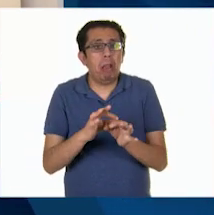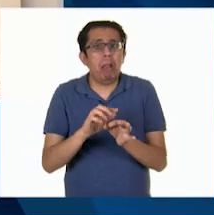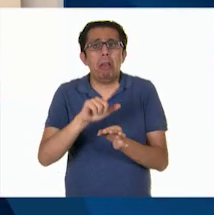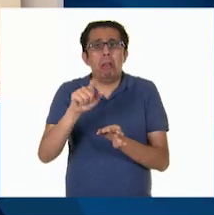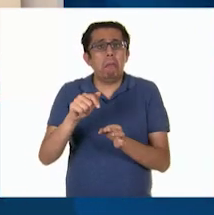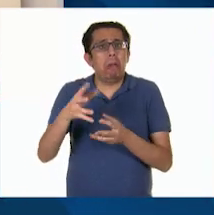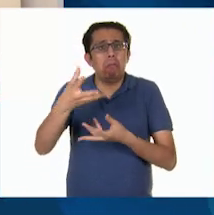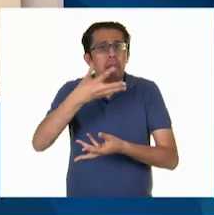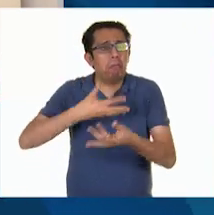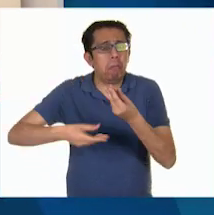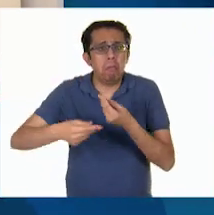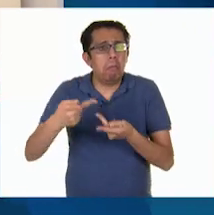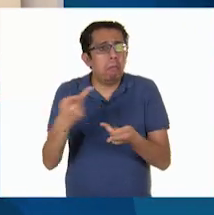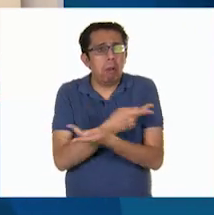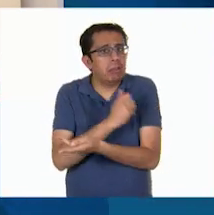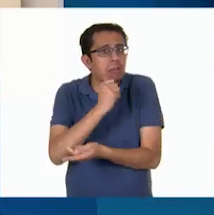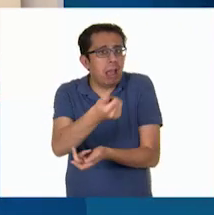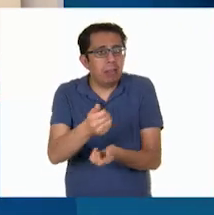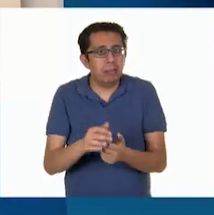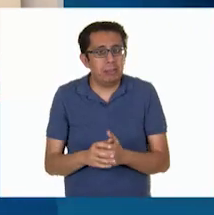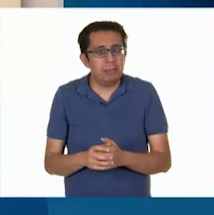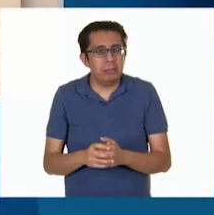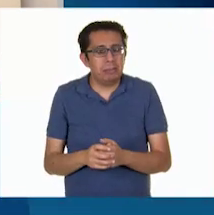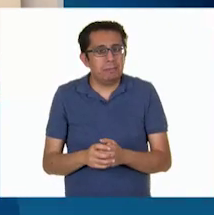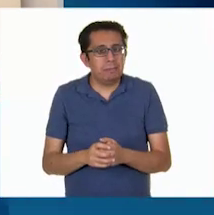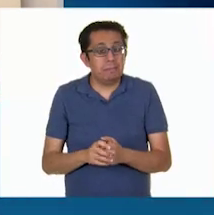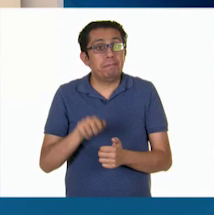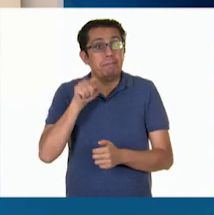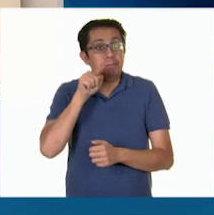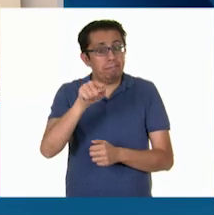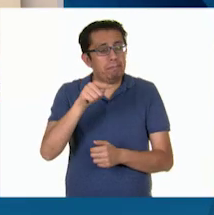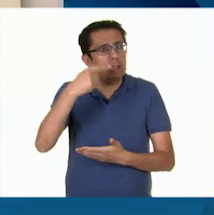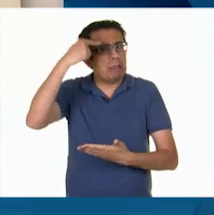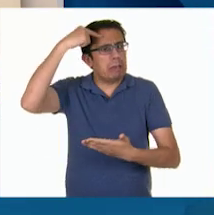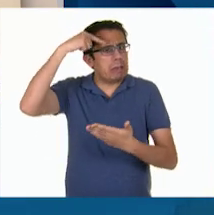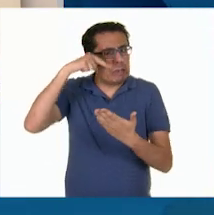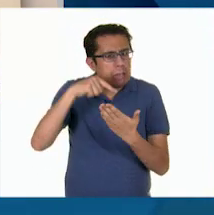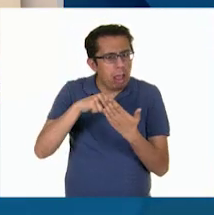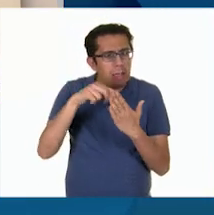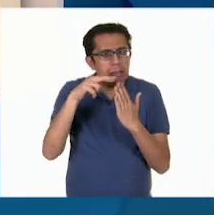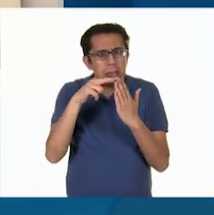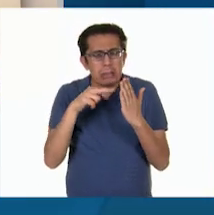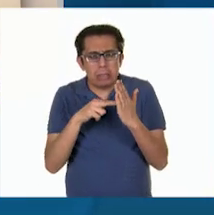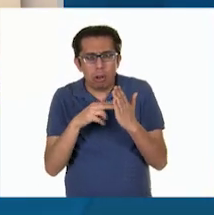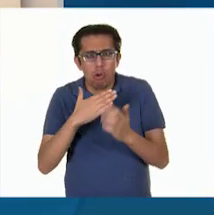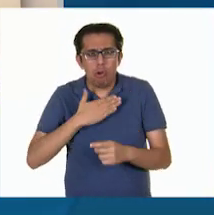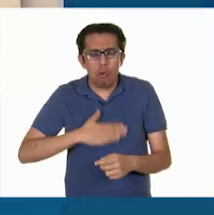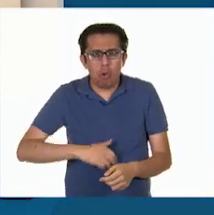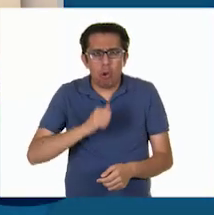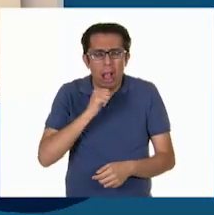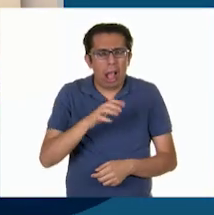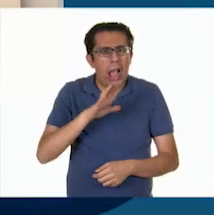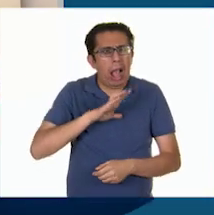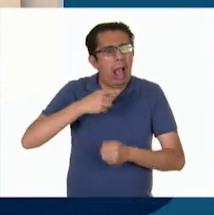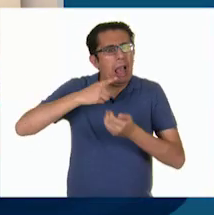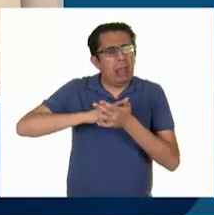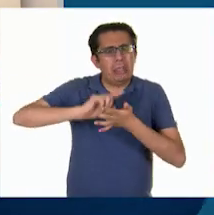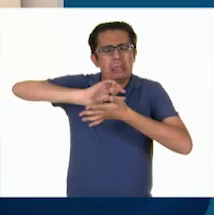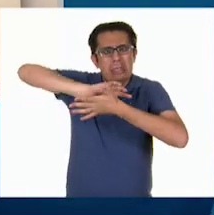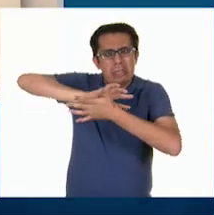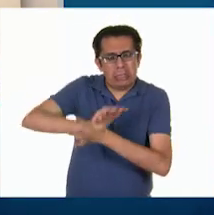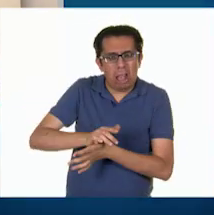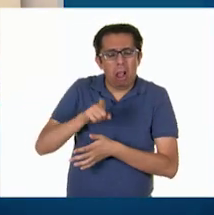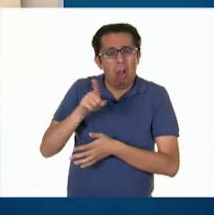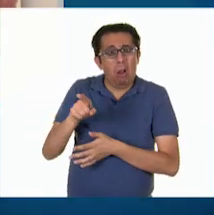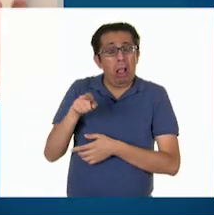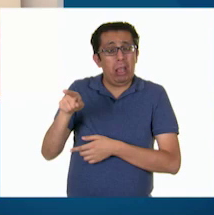nada. Entonces, cuando tú pienses que hay una norma injusta porque discrimina, porque favorece a